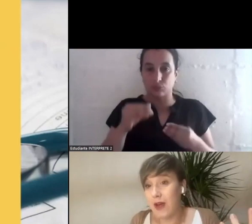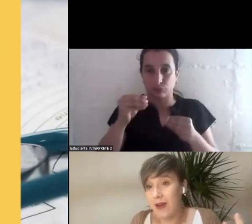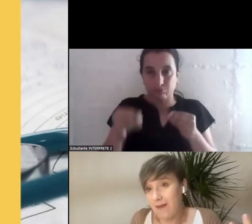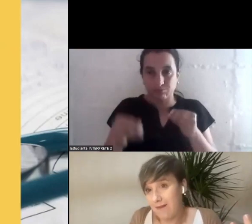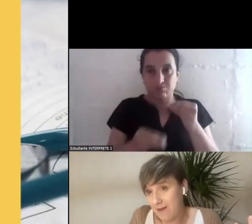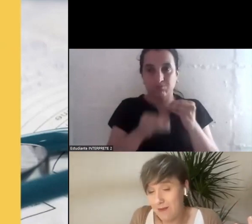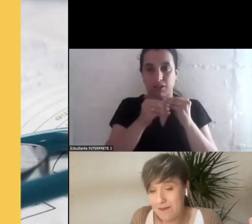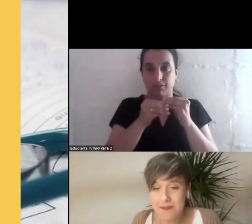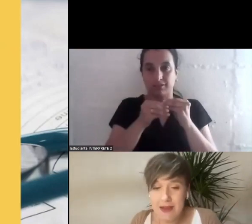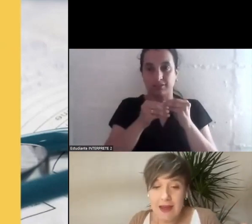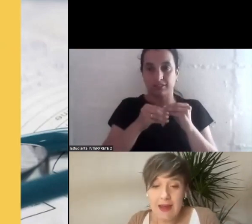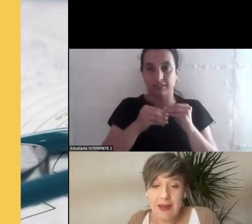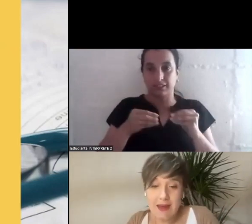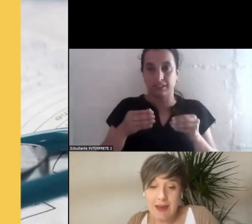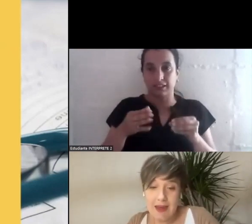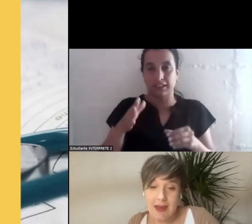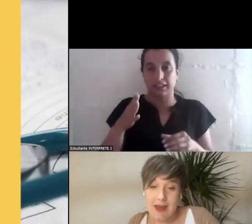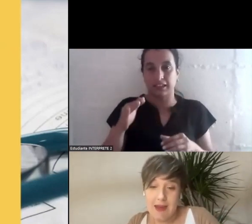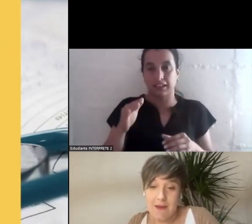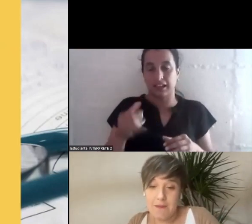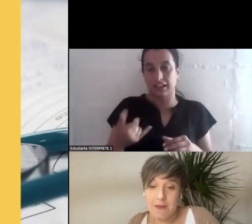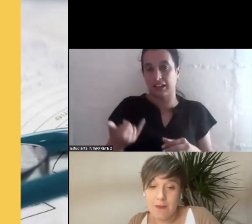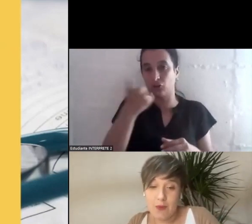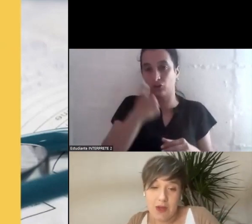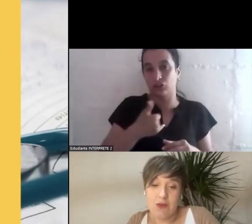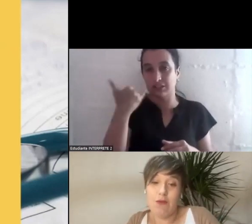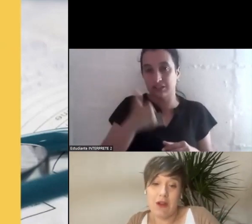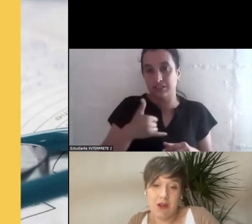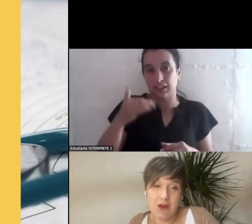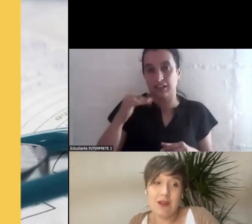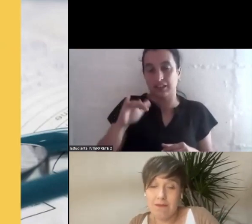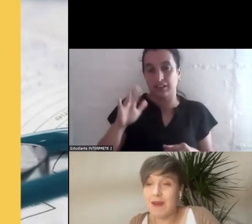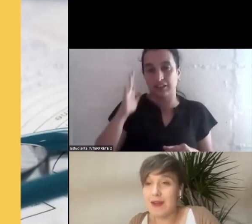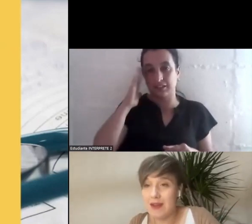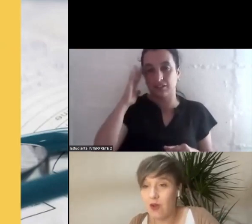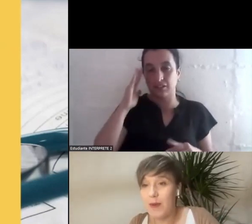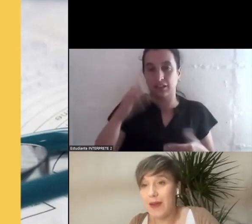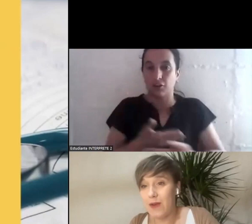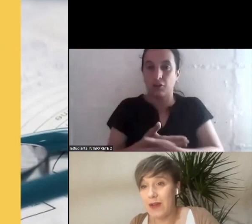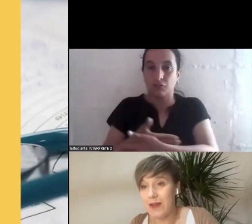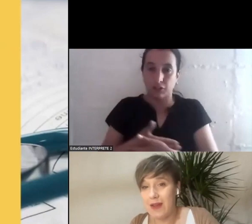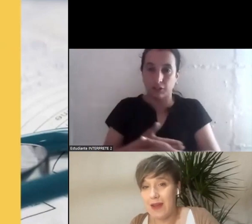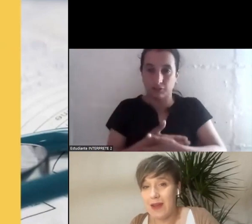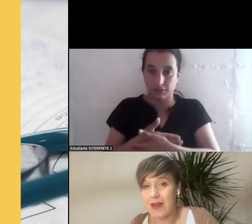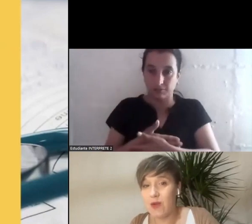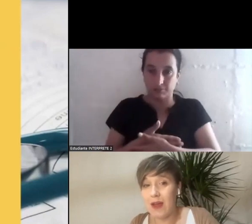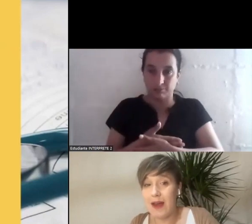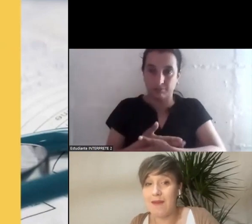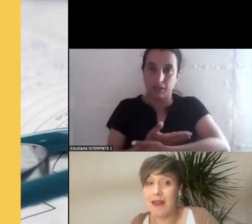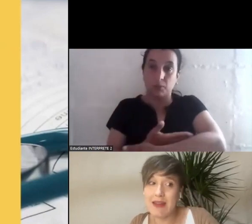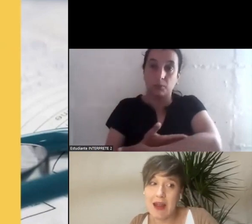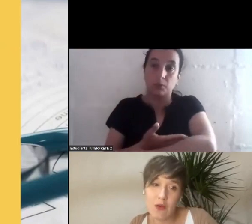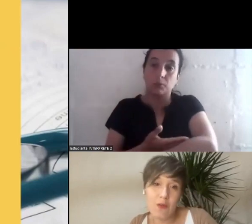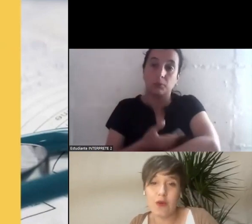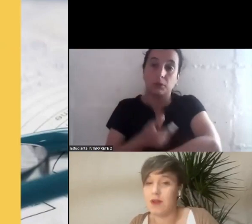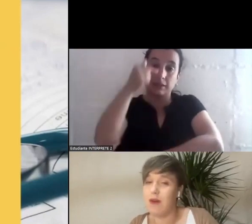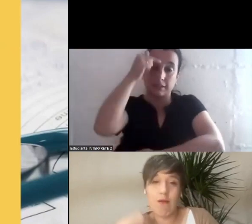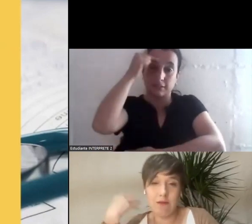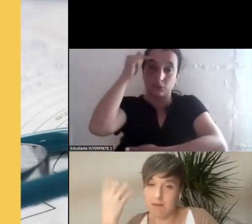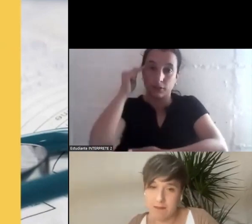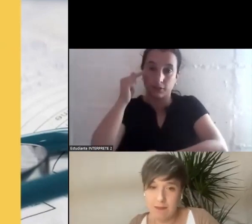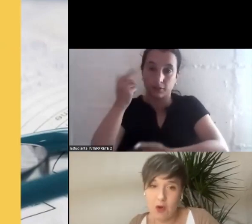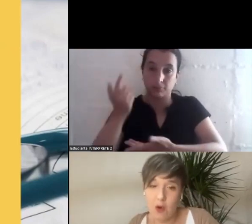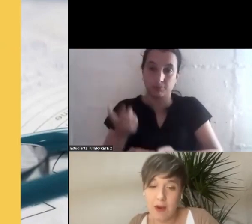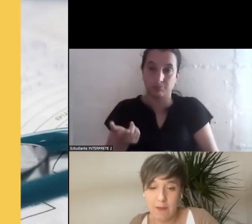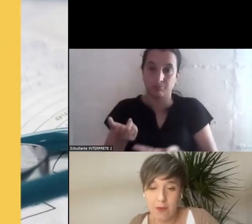el choque, ¿no? Y pues eso, en ocasiones esas complicaciones que surgen a nivel de salud, pues